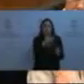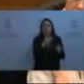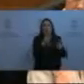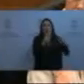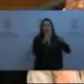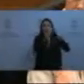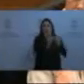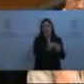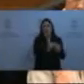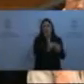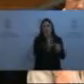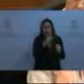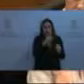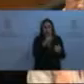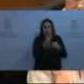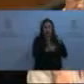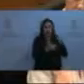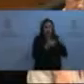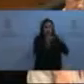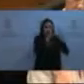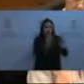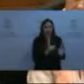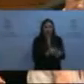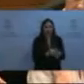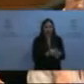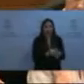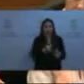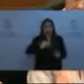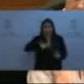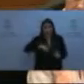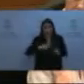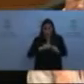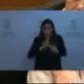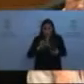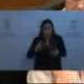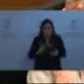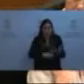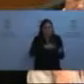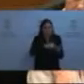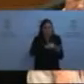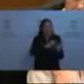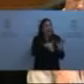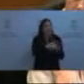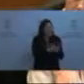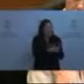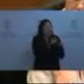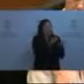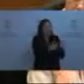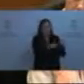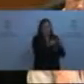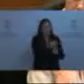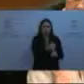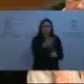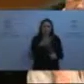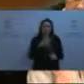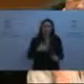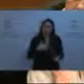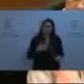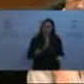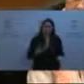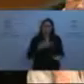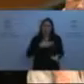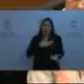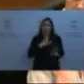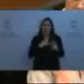utilización de la capilla. Y este grupo parlamentario que, consejero, no va a parar hasta que ustedes lo solucionen, porque a nosotros nos duele el patrimonio asturiano. Y queremos